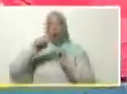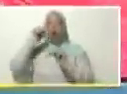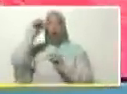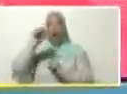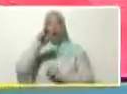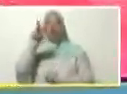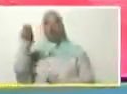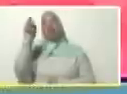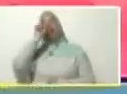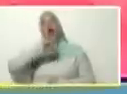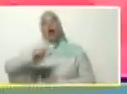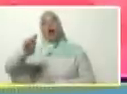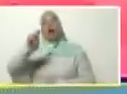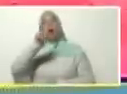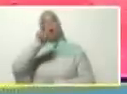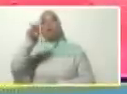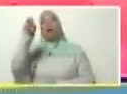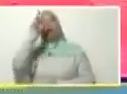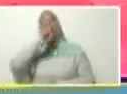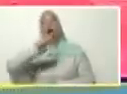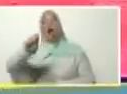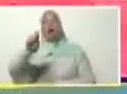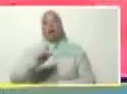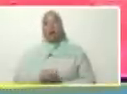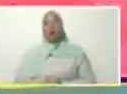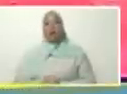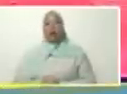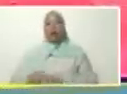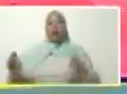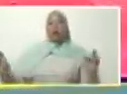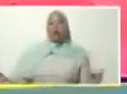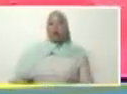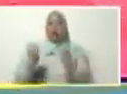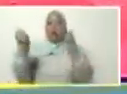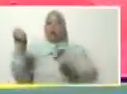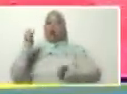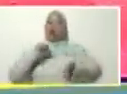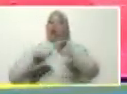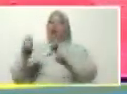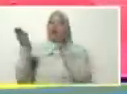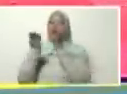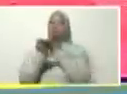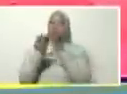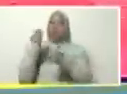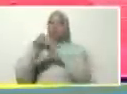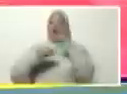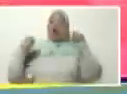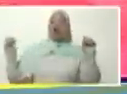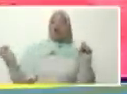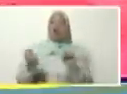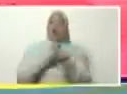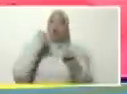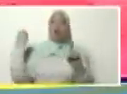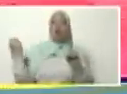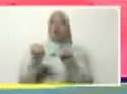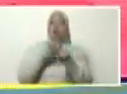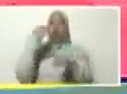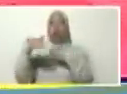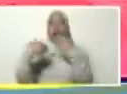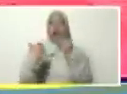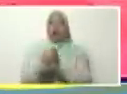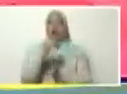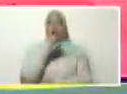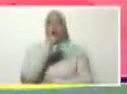años. 20 años del triunfo de la clase obrera ante el sabotaje petrolero. Mayerlin